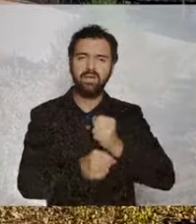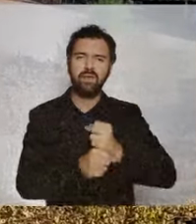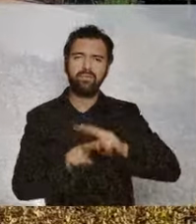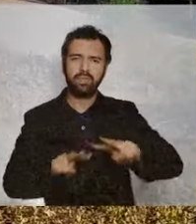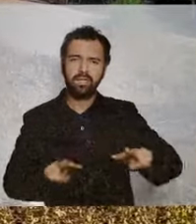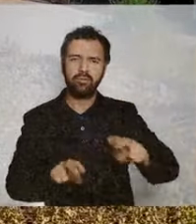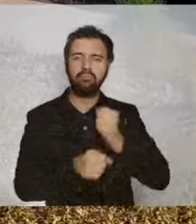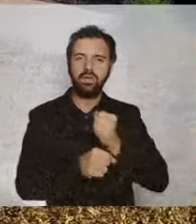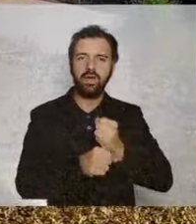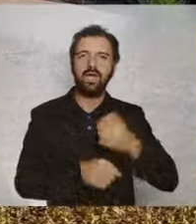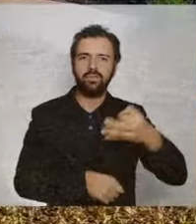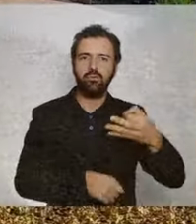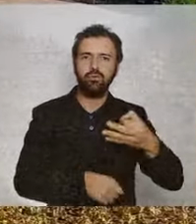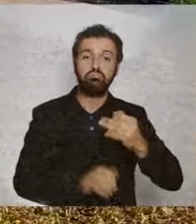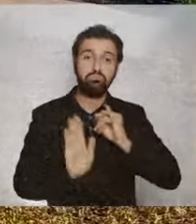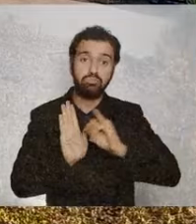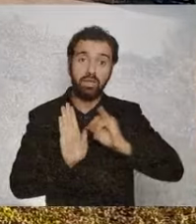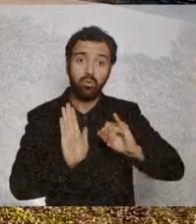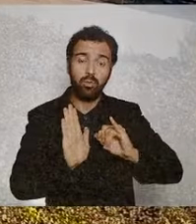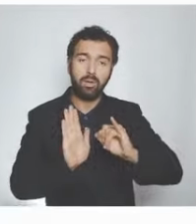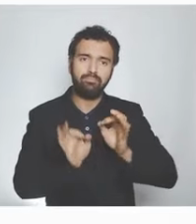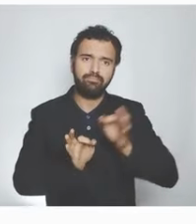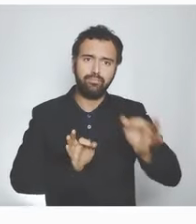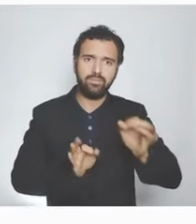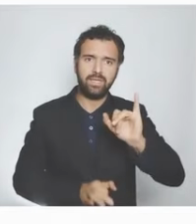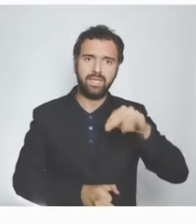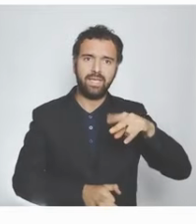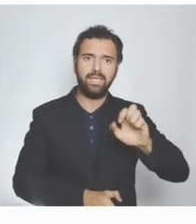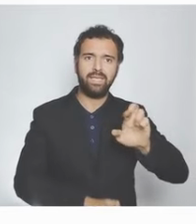los plazos y requisitos de contratación en su agencia de área INDAP.